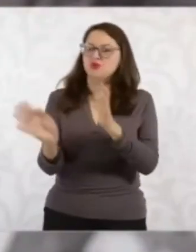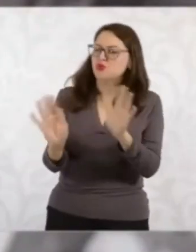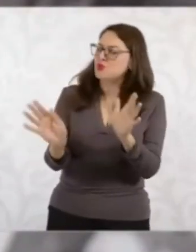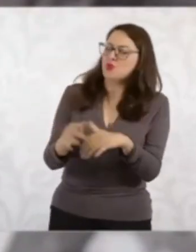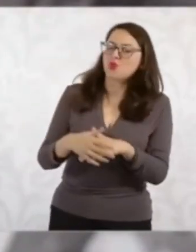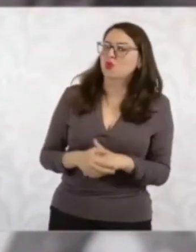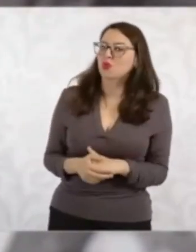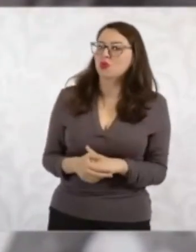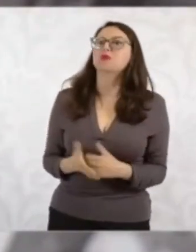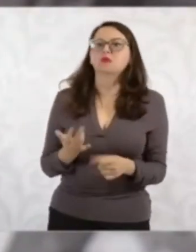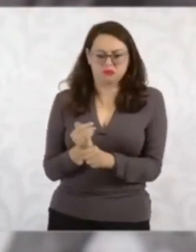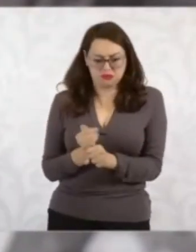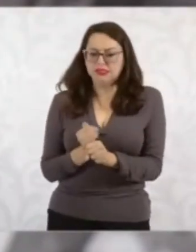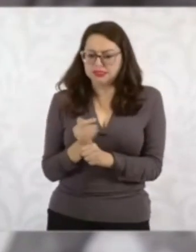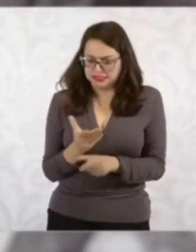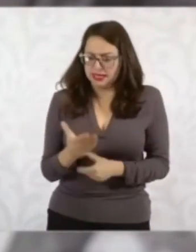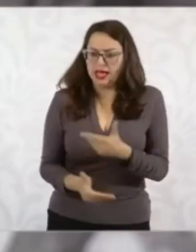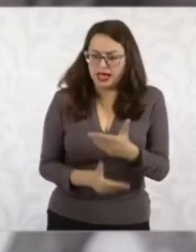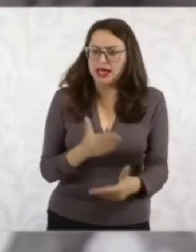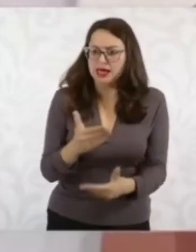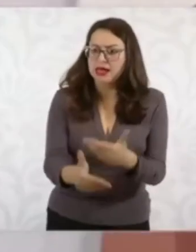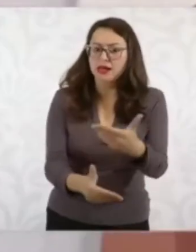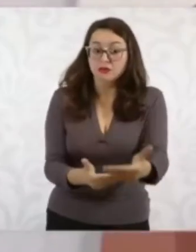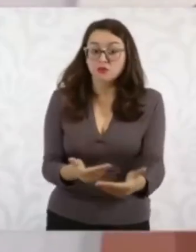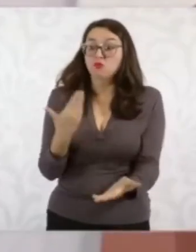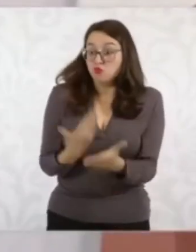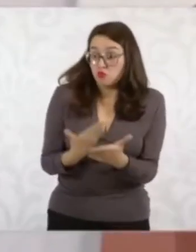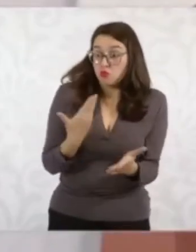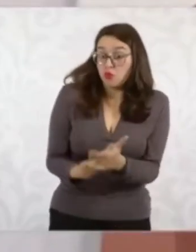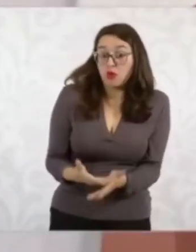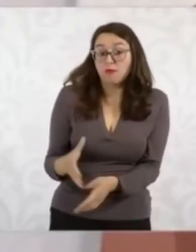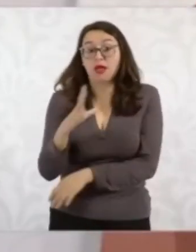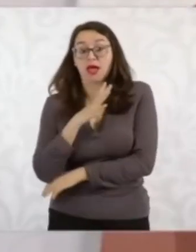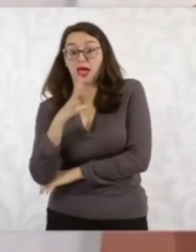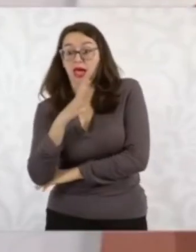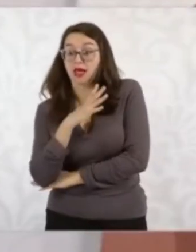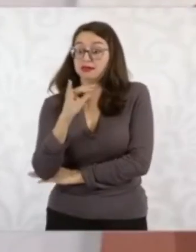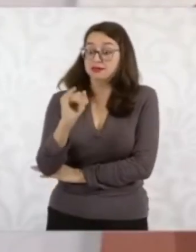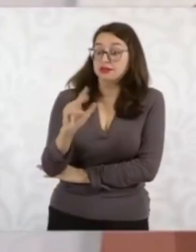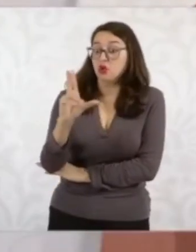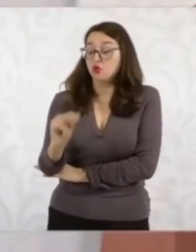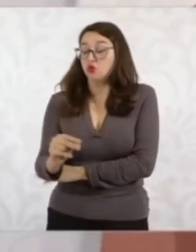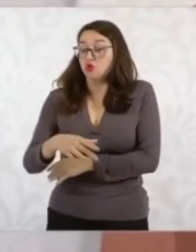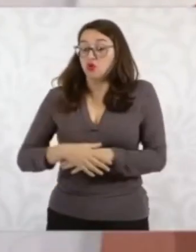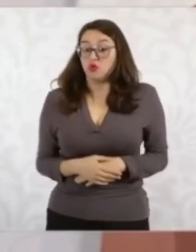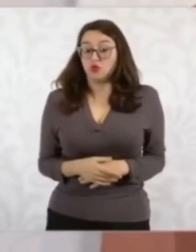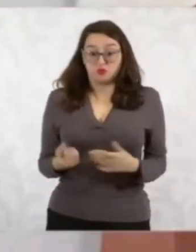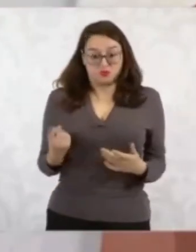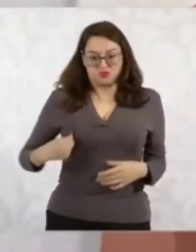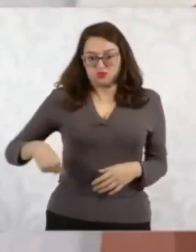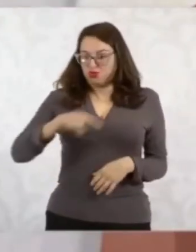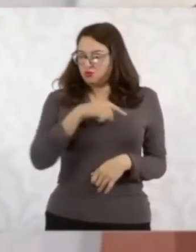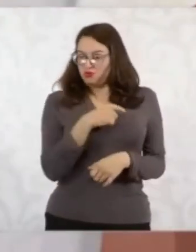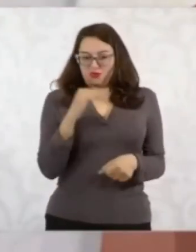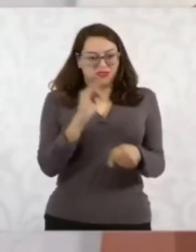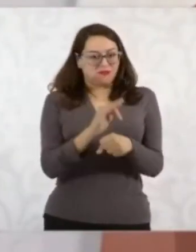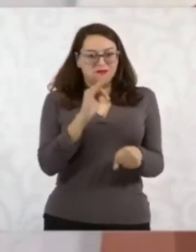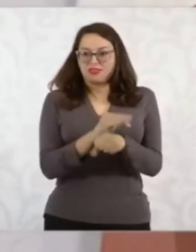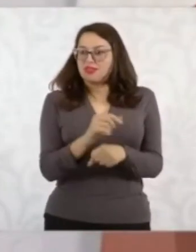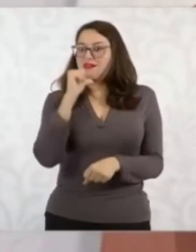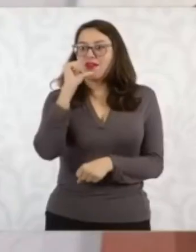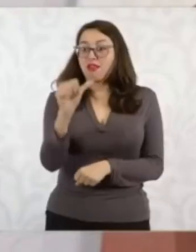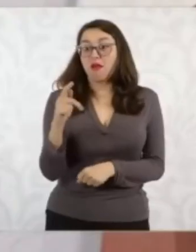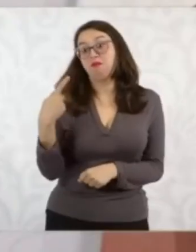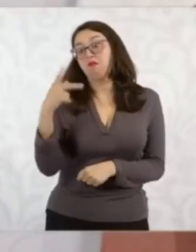Fiscalía abrió una investigación, para saber si hay pruebas o no. Nosotros no defendemos a nadie, pero tampoco estamos